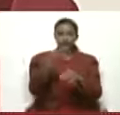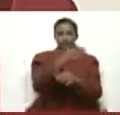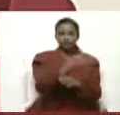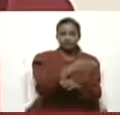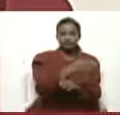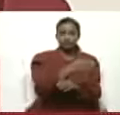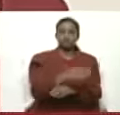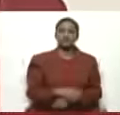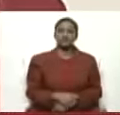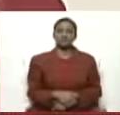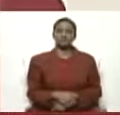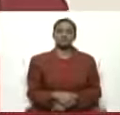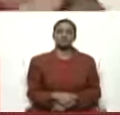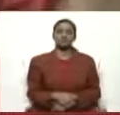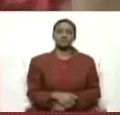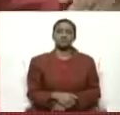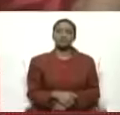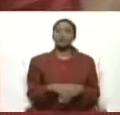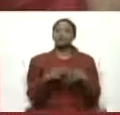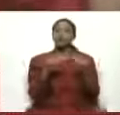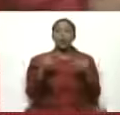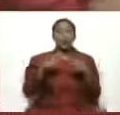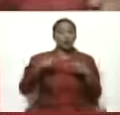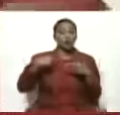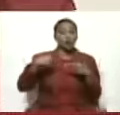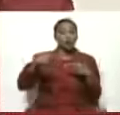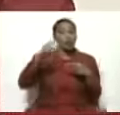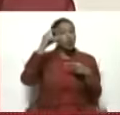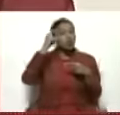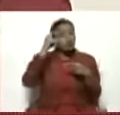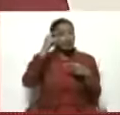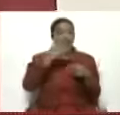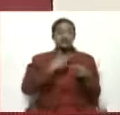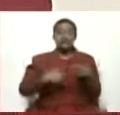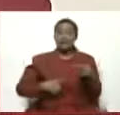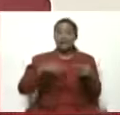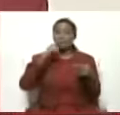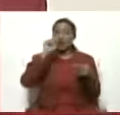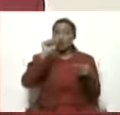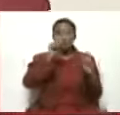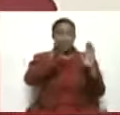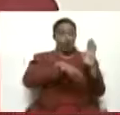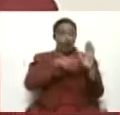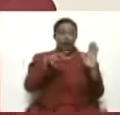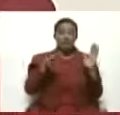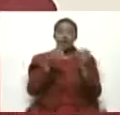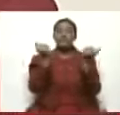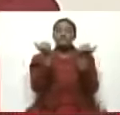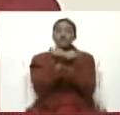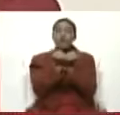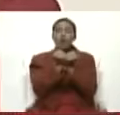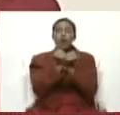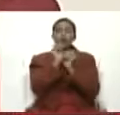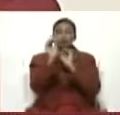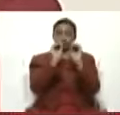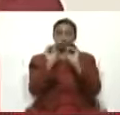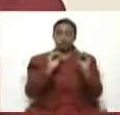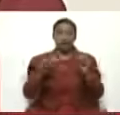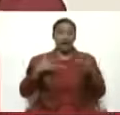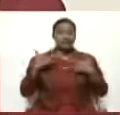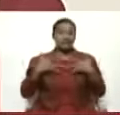anteayer, estaba en una actividad en la CBG. Todos los días tiene una actividad. Es un presidente que no